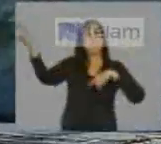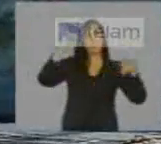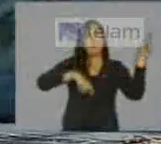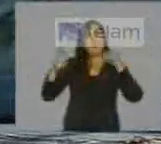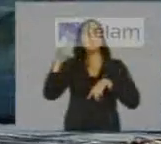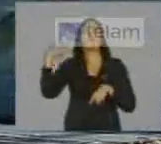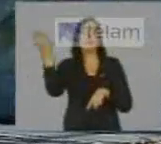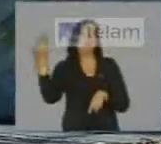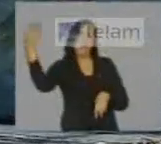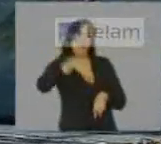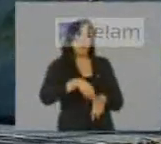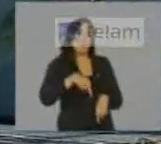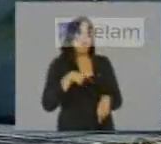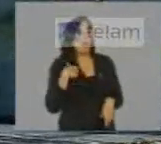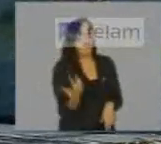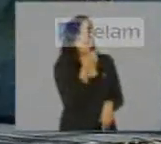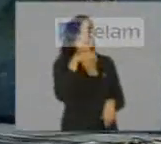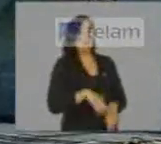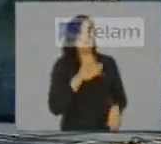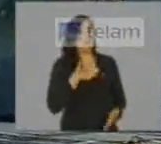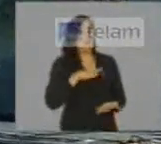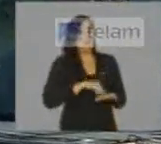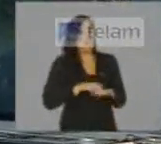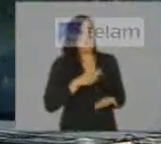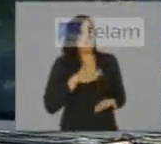su patria la posibilidad de ser.